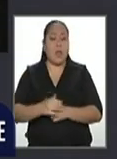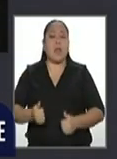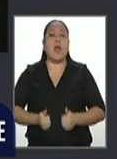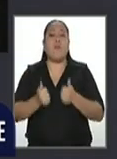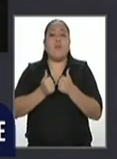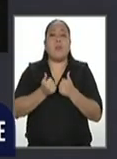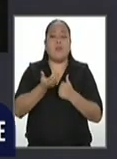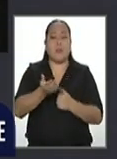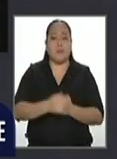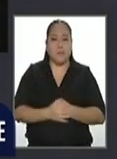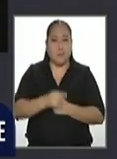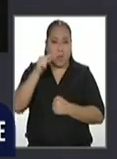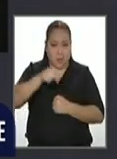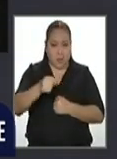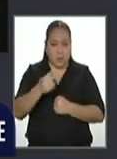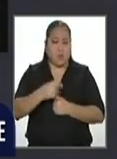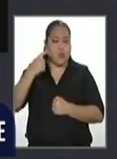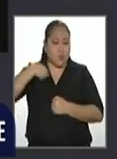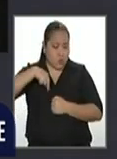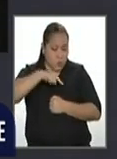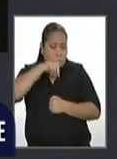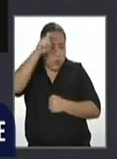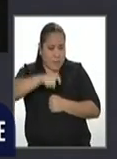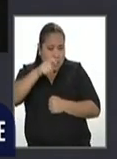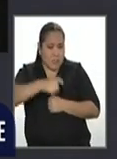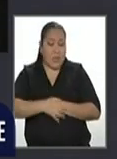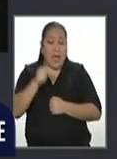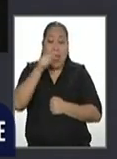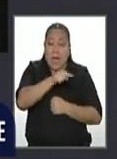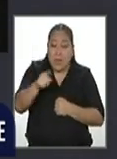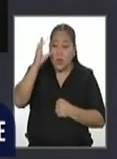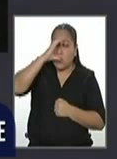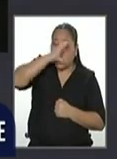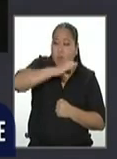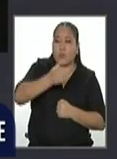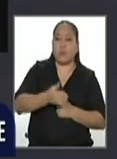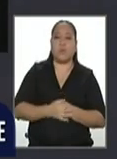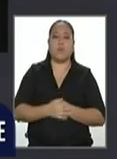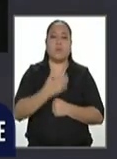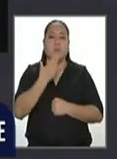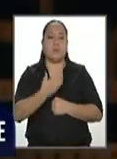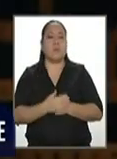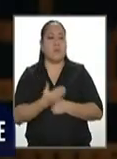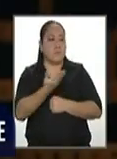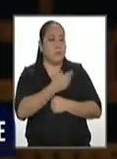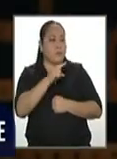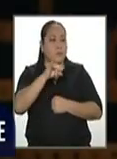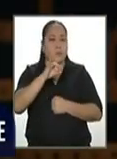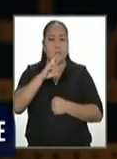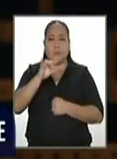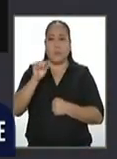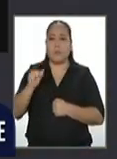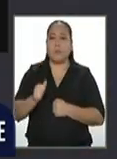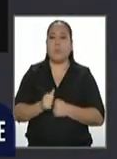vida. Eso es lo que necesitamos, eso es lo que estamos buscando. Gracias. Señor Guerra.